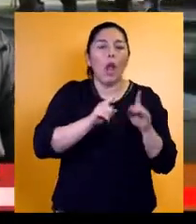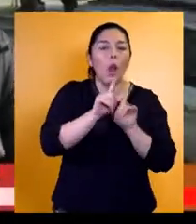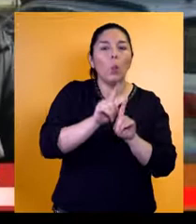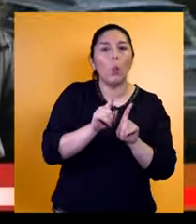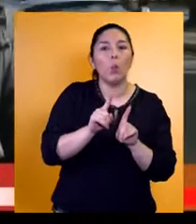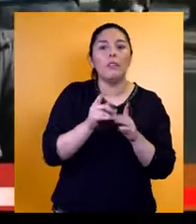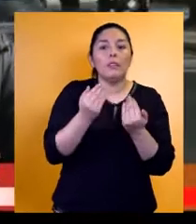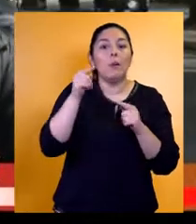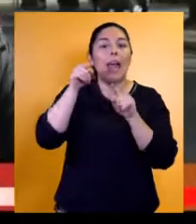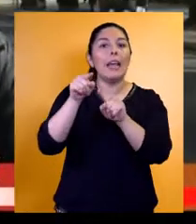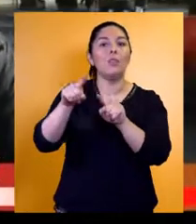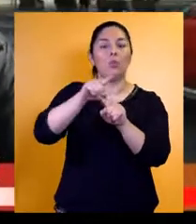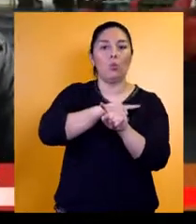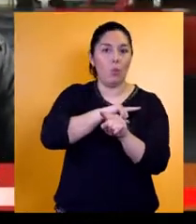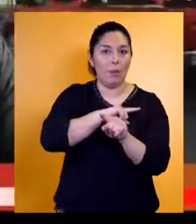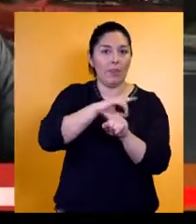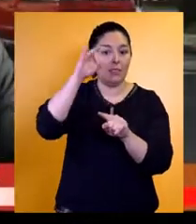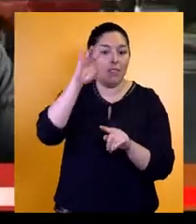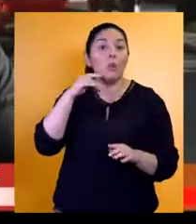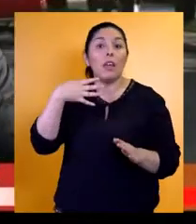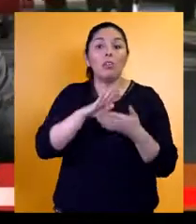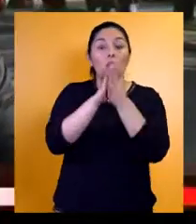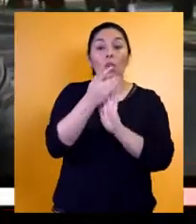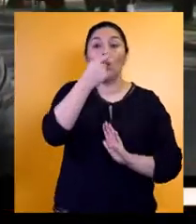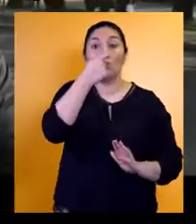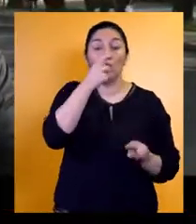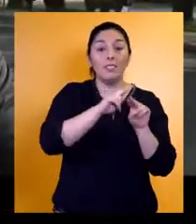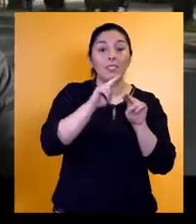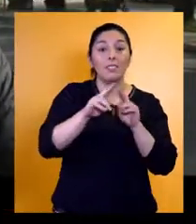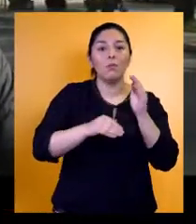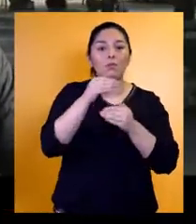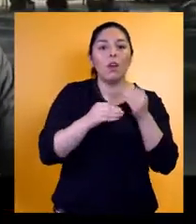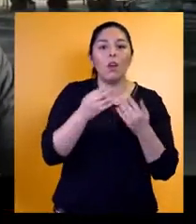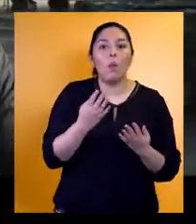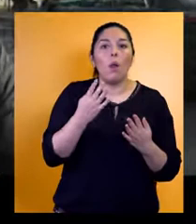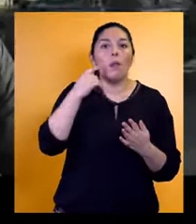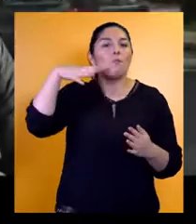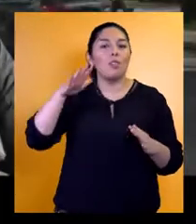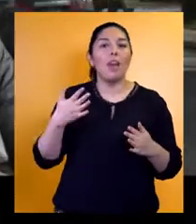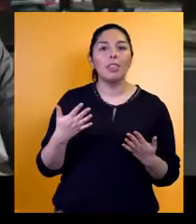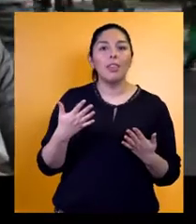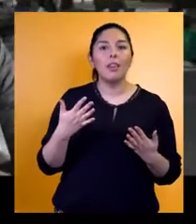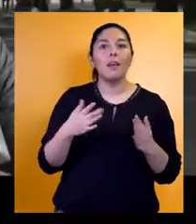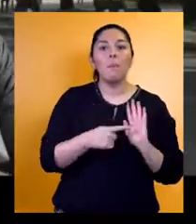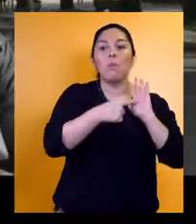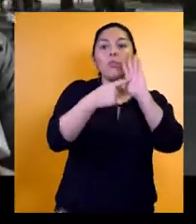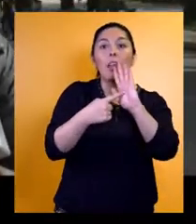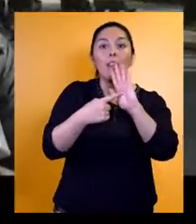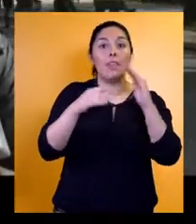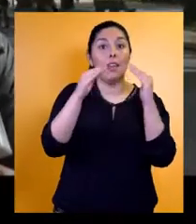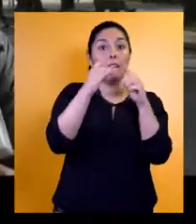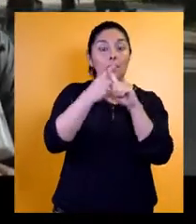es por eso que estas medidas que está ya ejecutando y aplicando, y especialmente para Osorno, es una señal potente para la iglesia chilena y